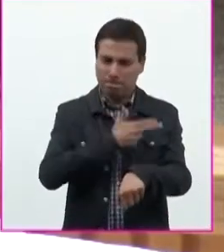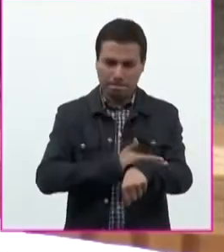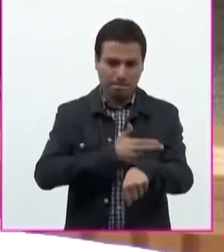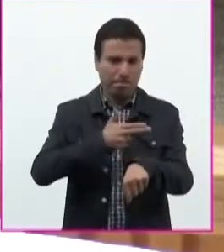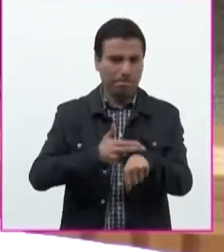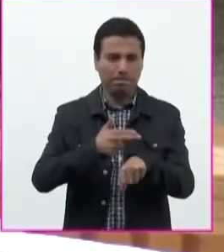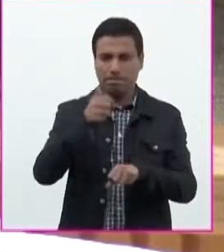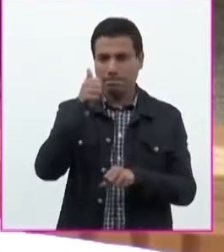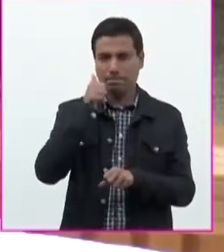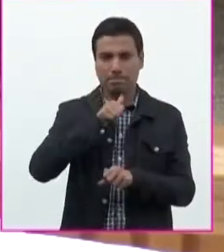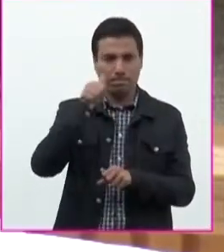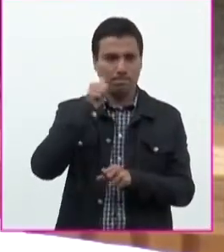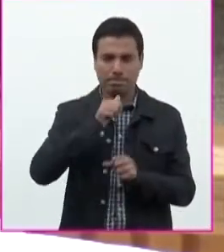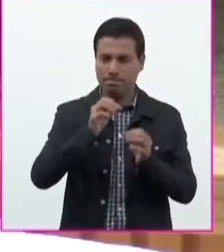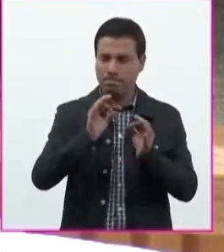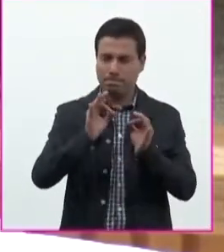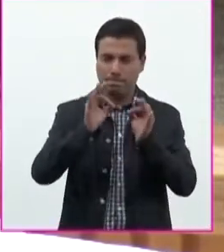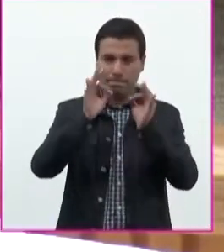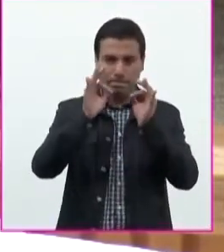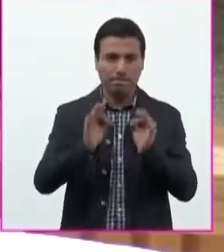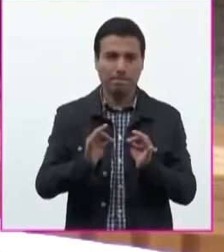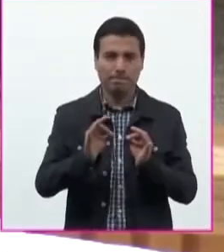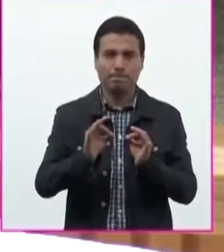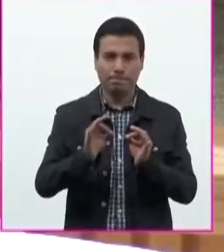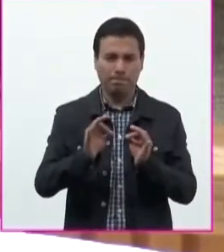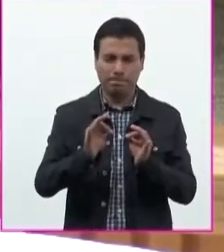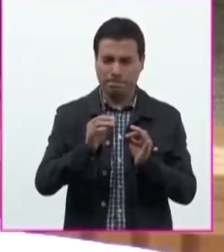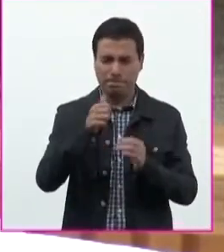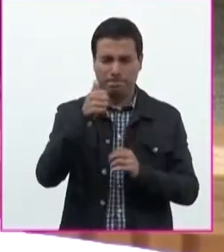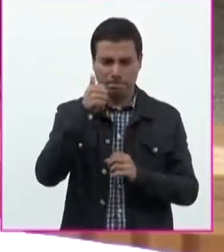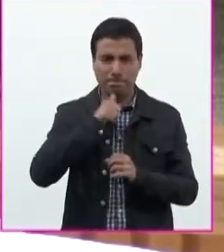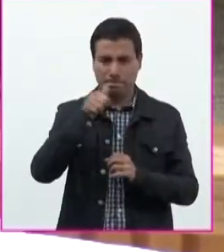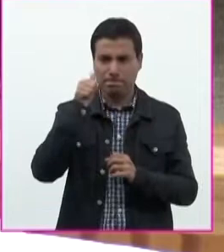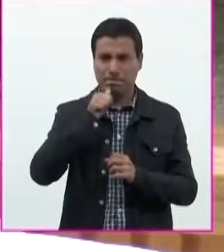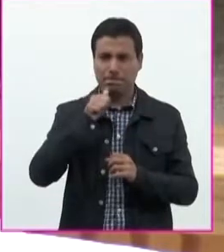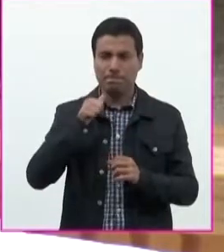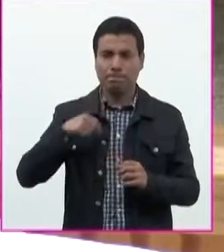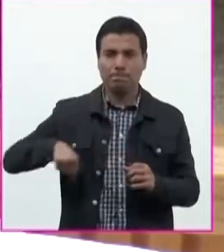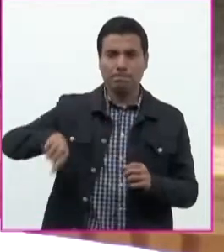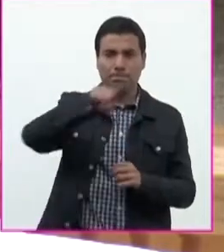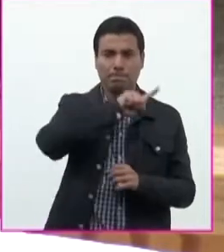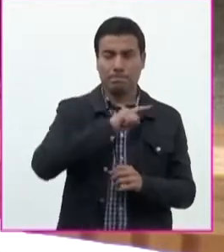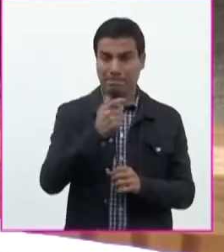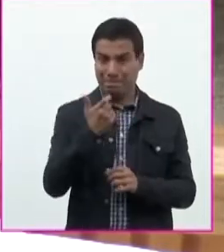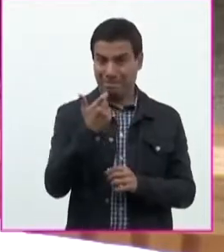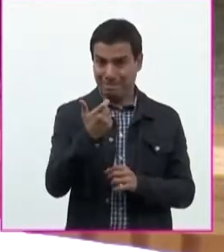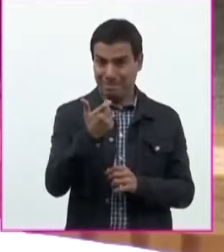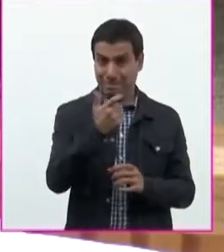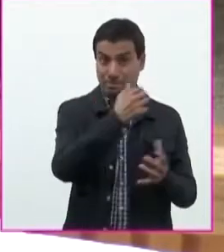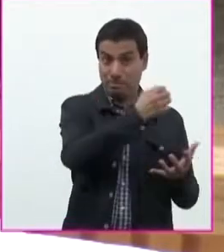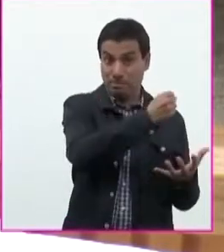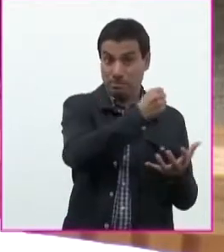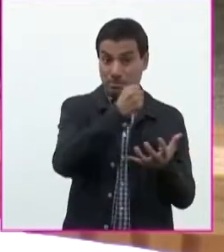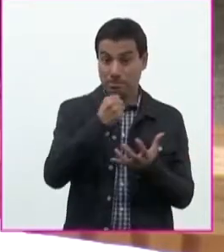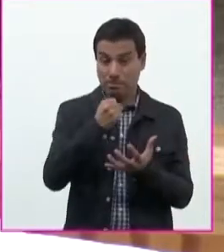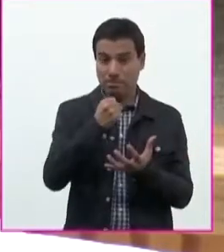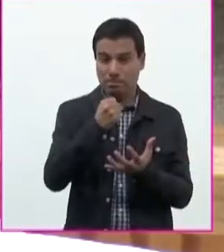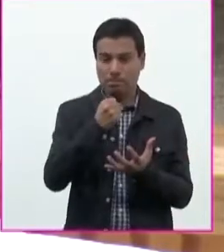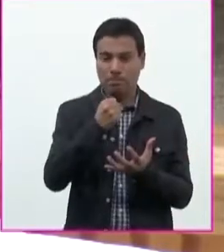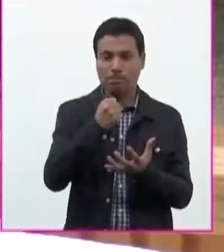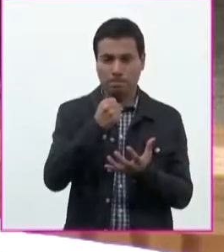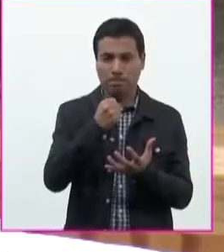y y la maximiza en todo momento nuestro presupuesto fue primero